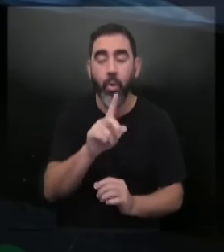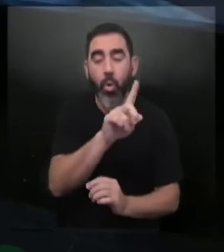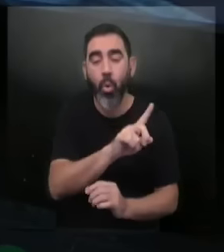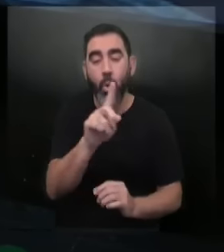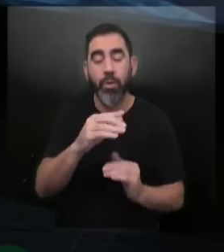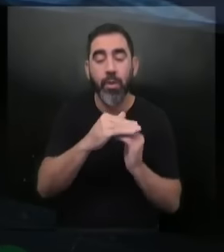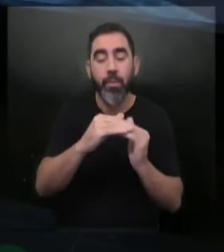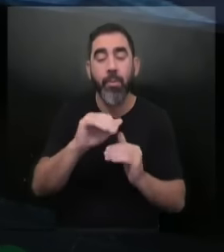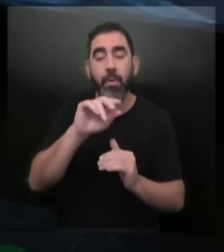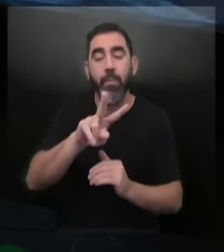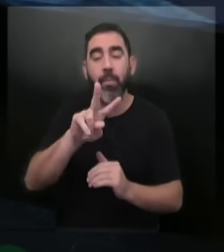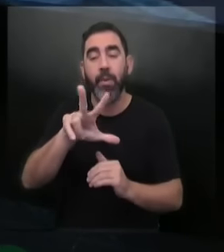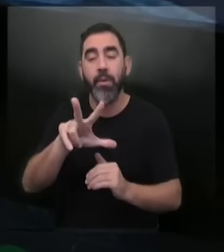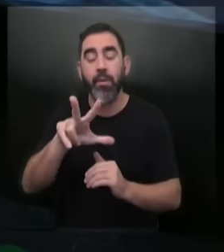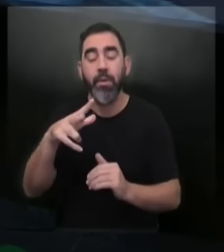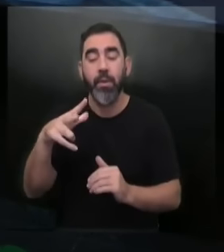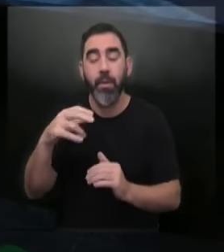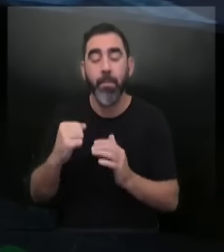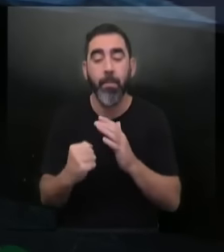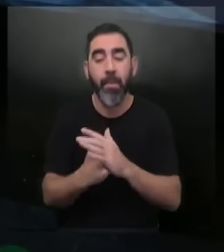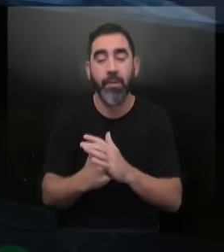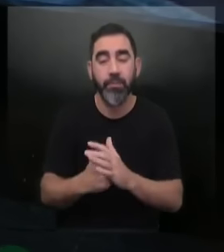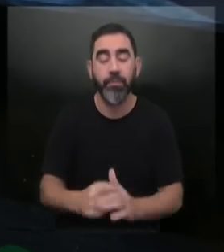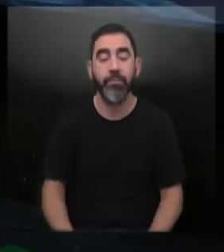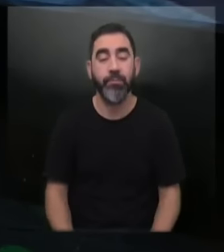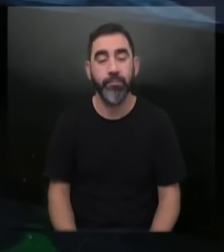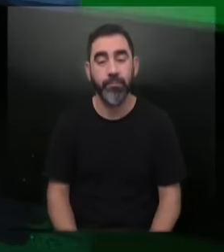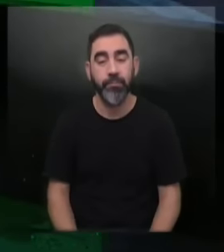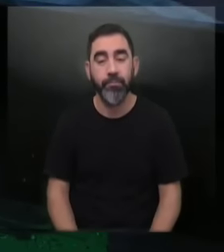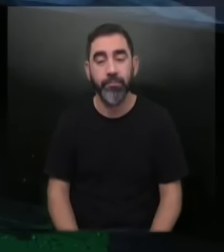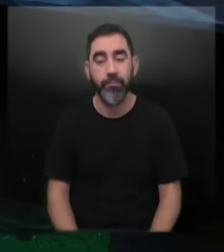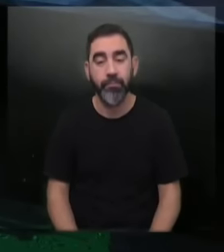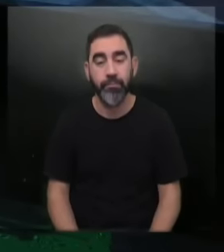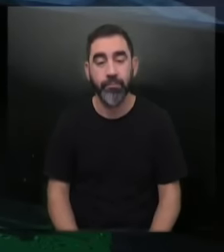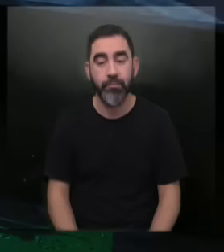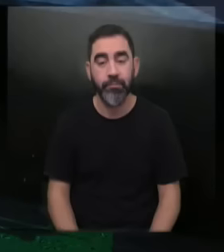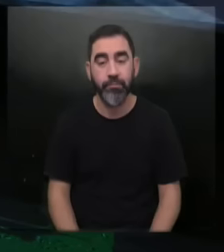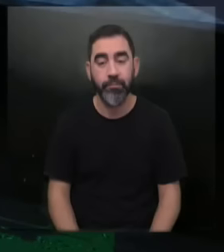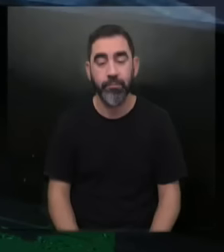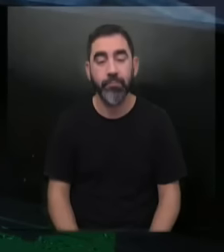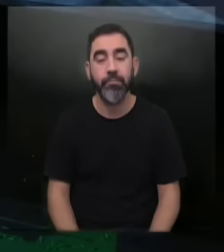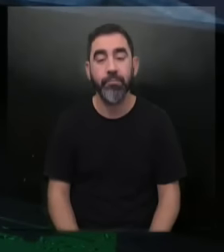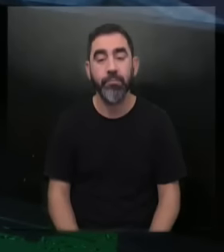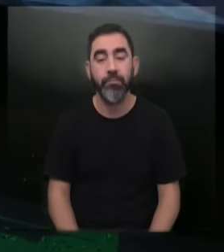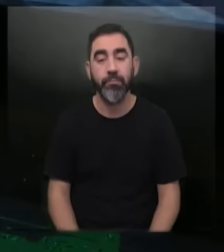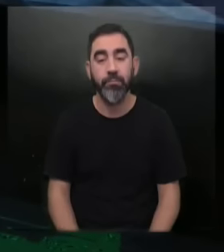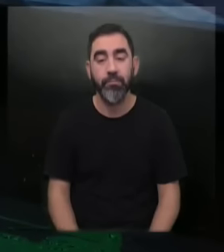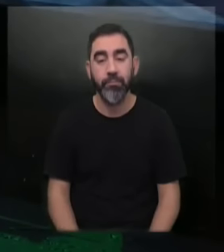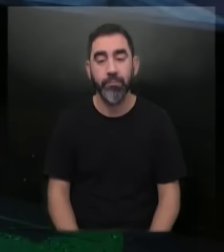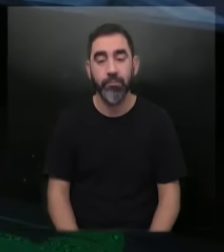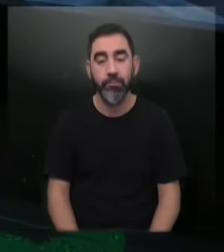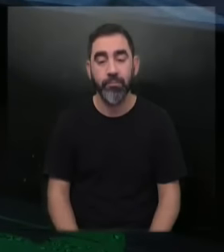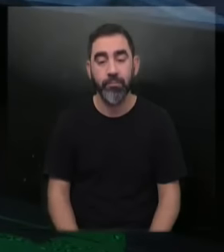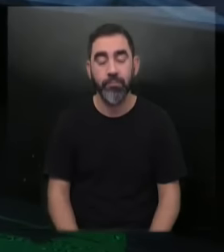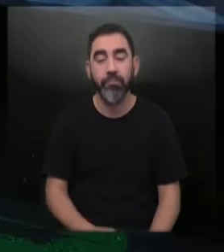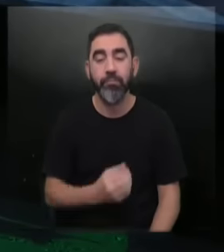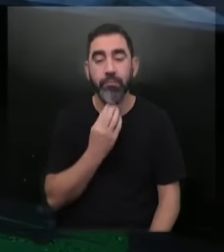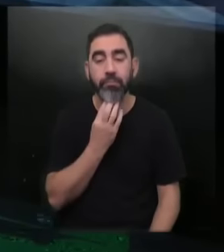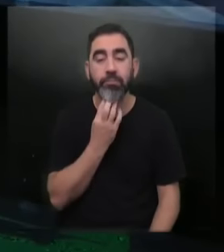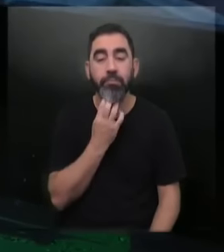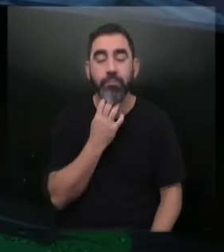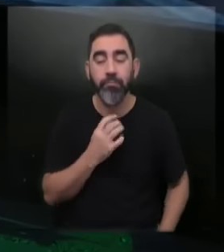notoria para abrir agosto ese veranillo que siempre está arrancando el mes de agosto 11 gr la mínima 23 la máxima el cielo